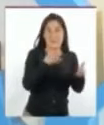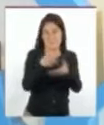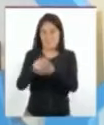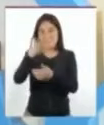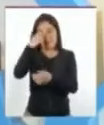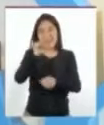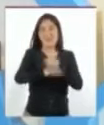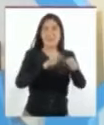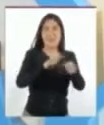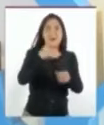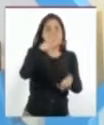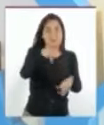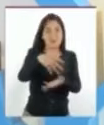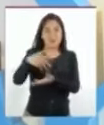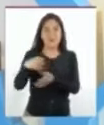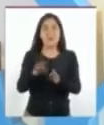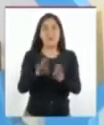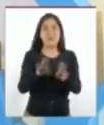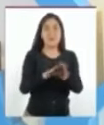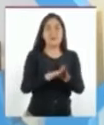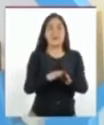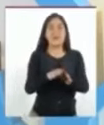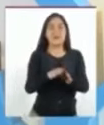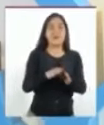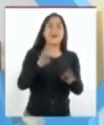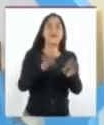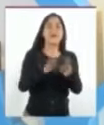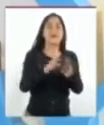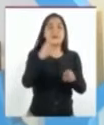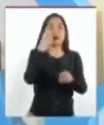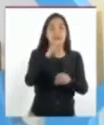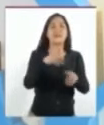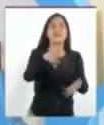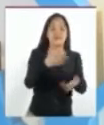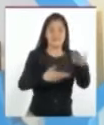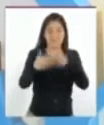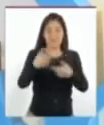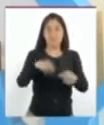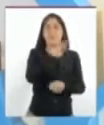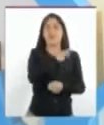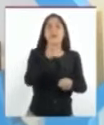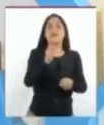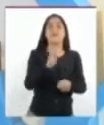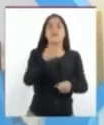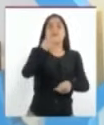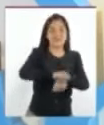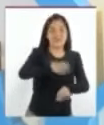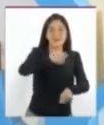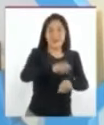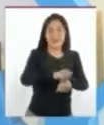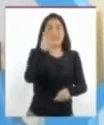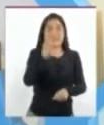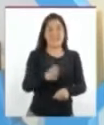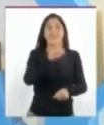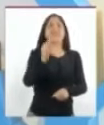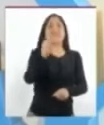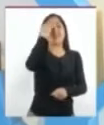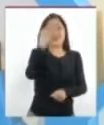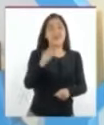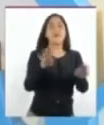con abundancia de recursos, pudiendo cazar y recolectar por algunas semanas y el resto del